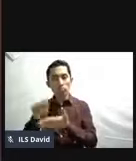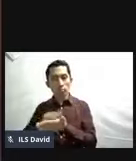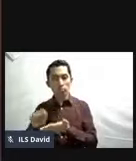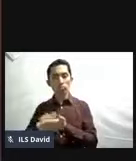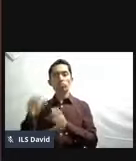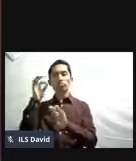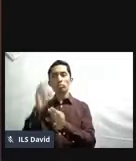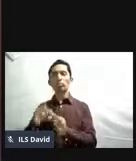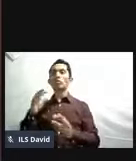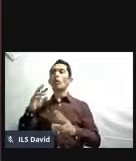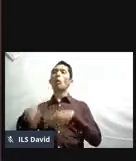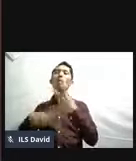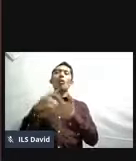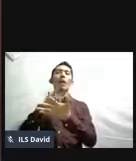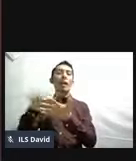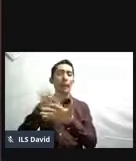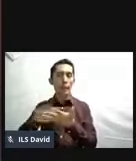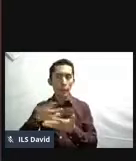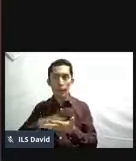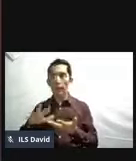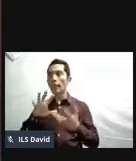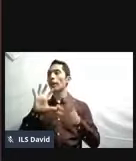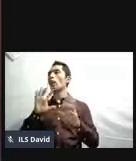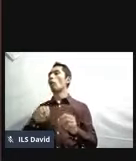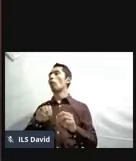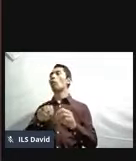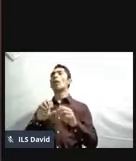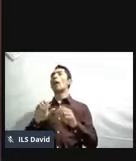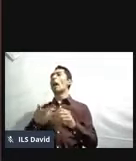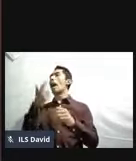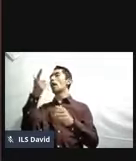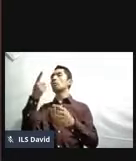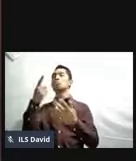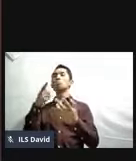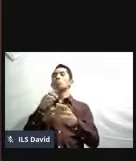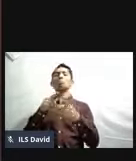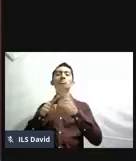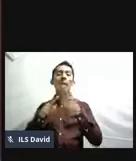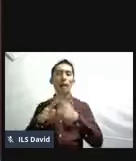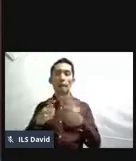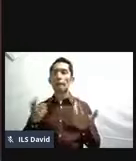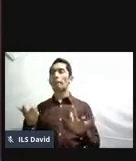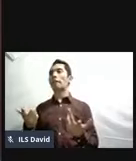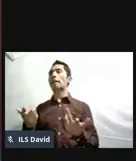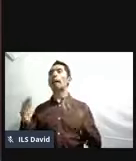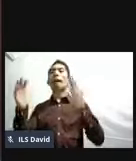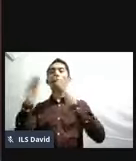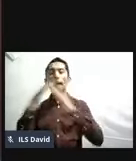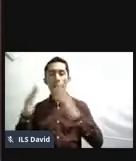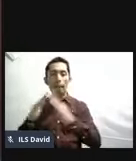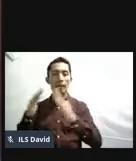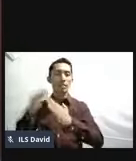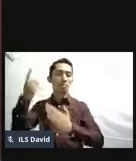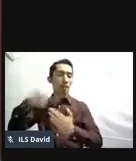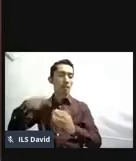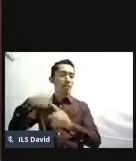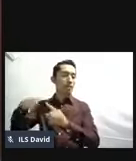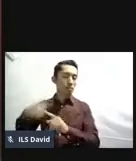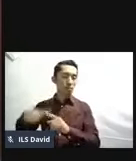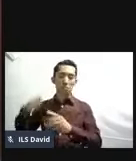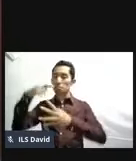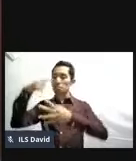deber, no sé, trabajo, actividades en la casa, ¿no? Afanes, pues,